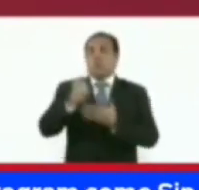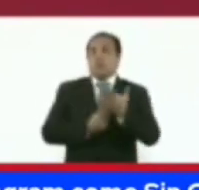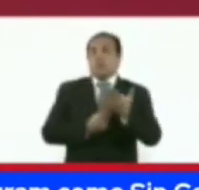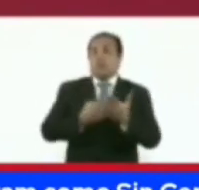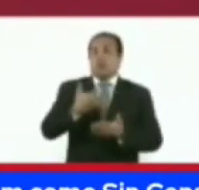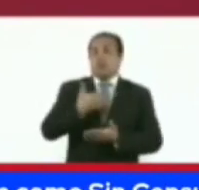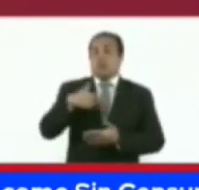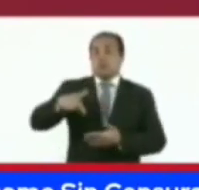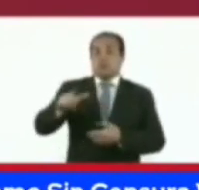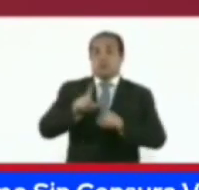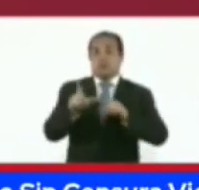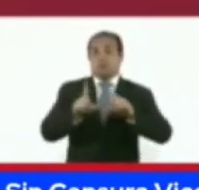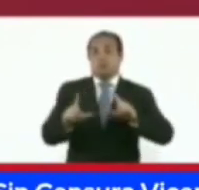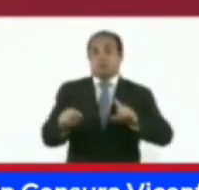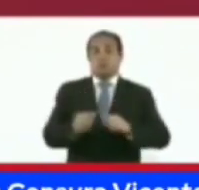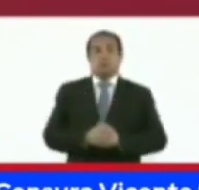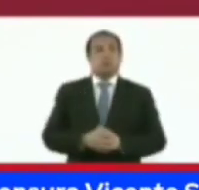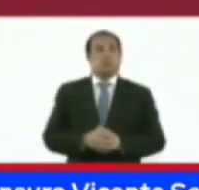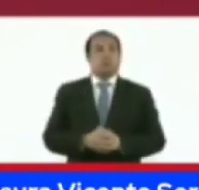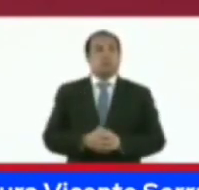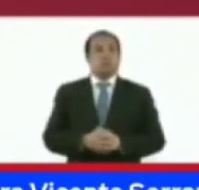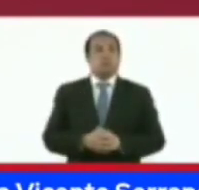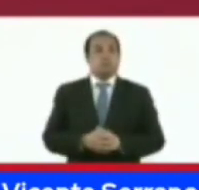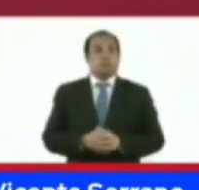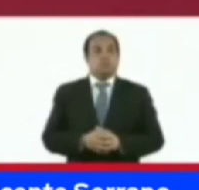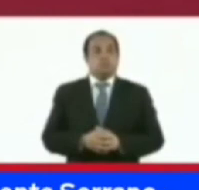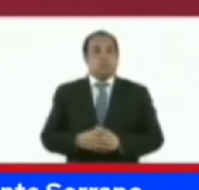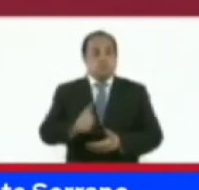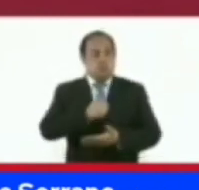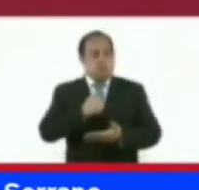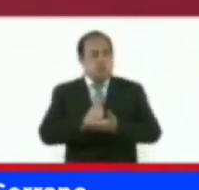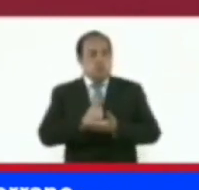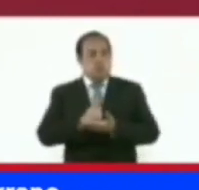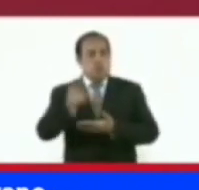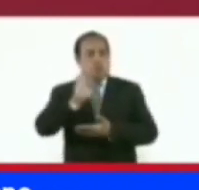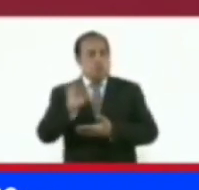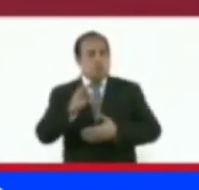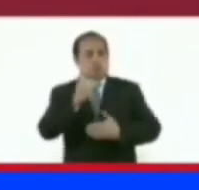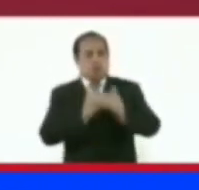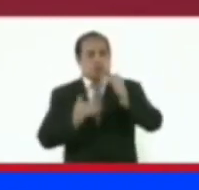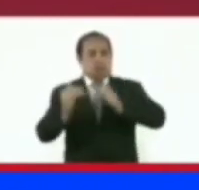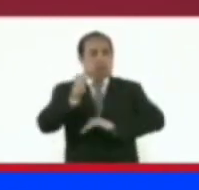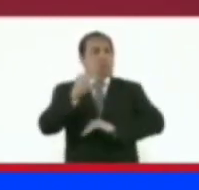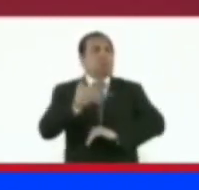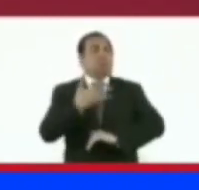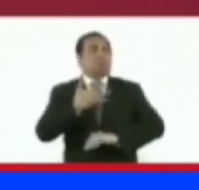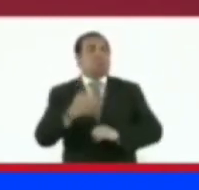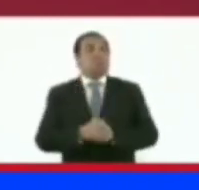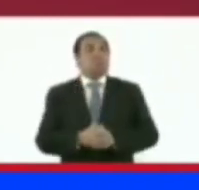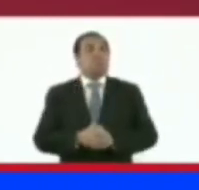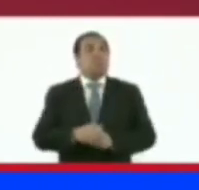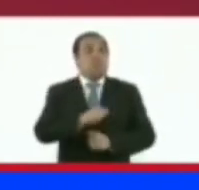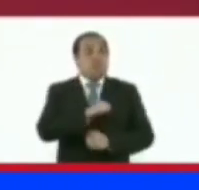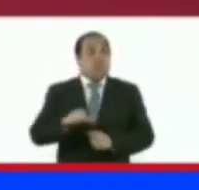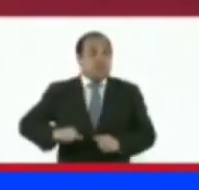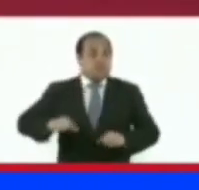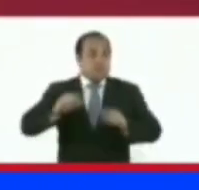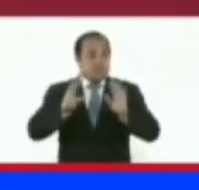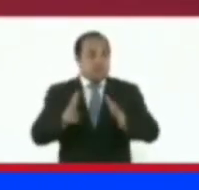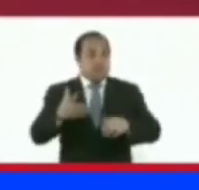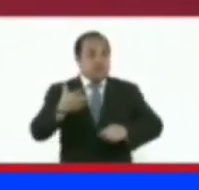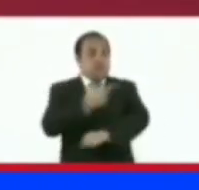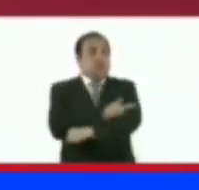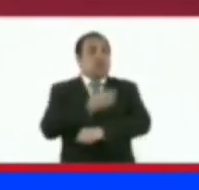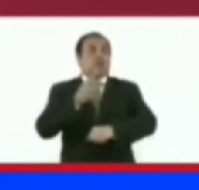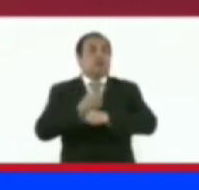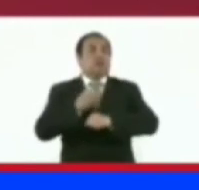que se ha seguido en el país. Entonces, la ciudad pues ya tiene un porcentaje muy alto de las alcaldías que ya se vacunaron